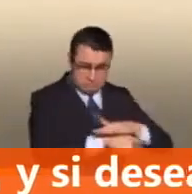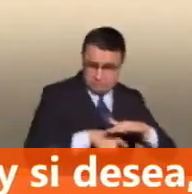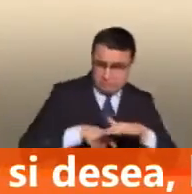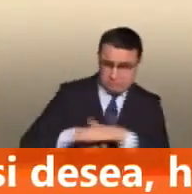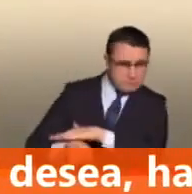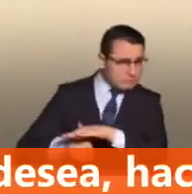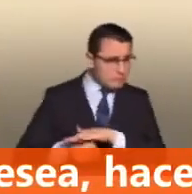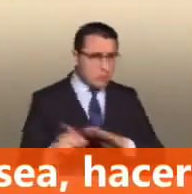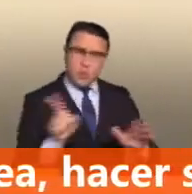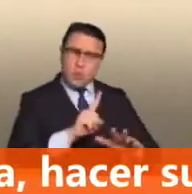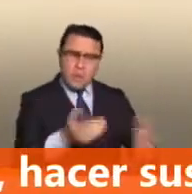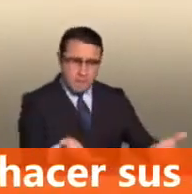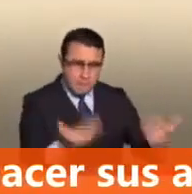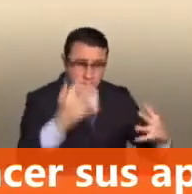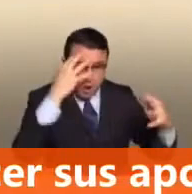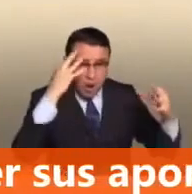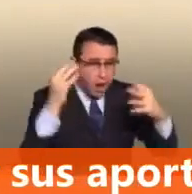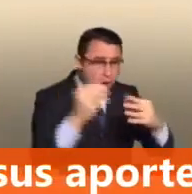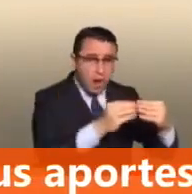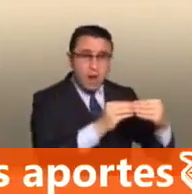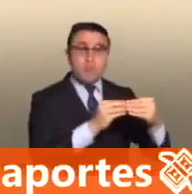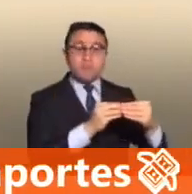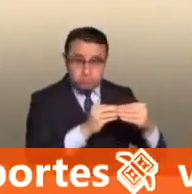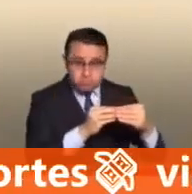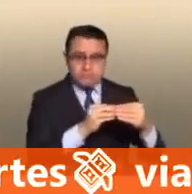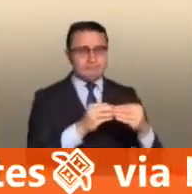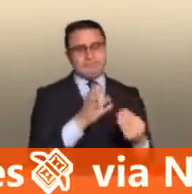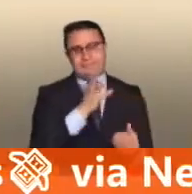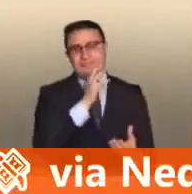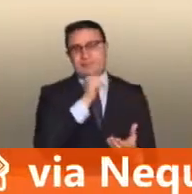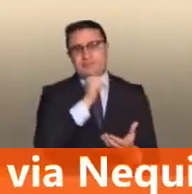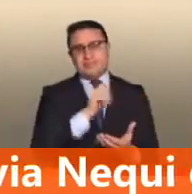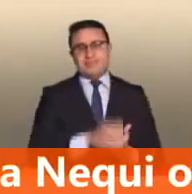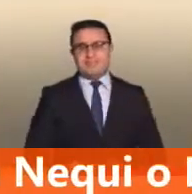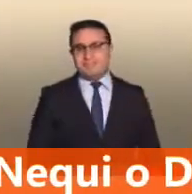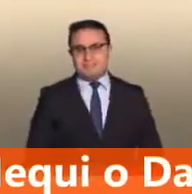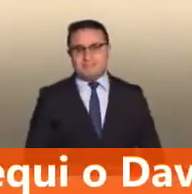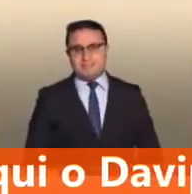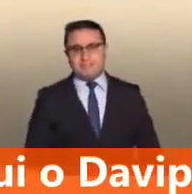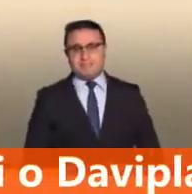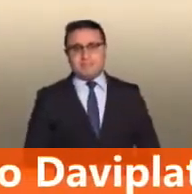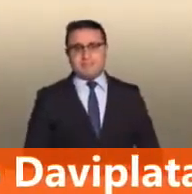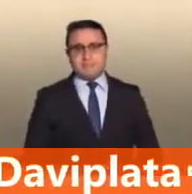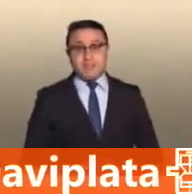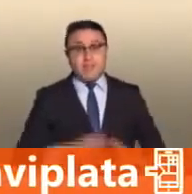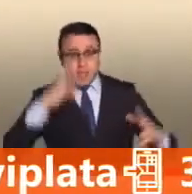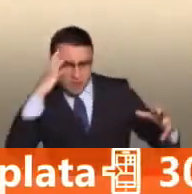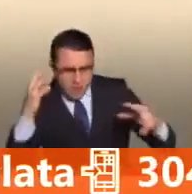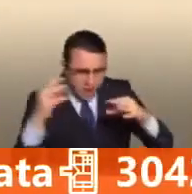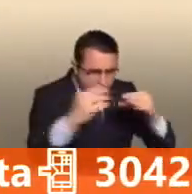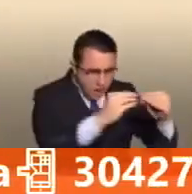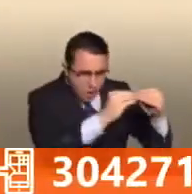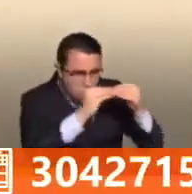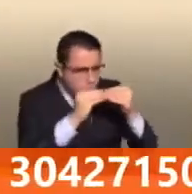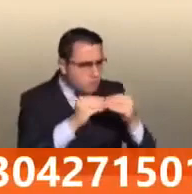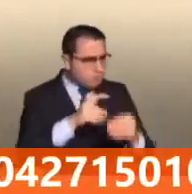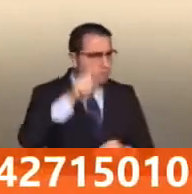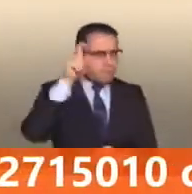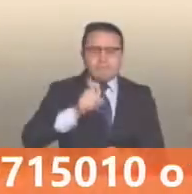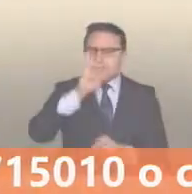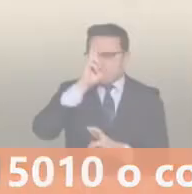pacto tiene que pasar por reconocer a las víctimas. por reconocer la verdad.